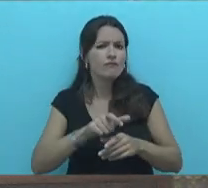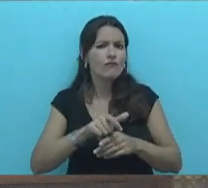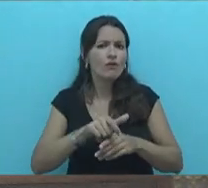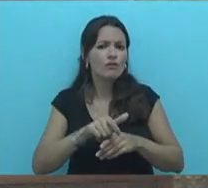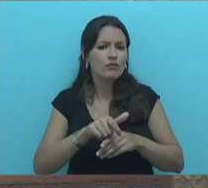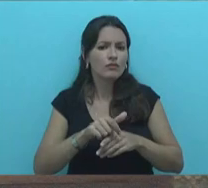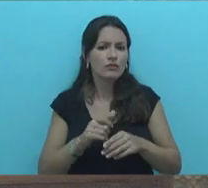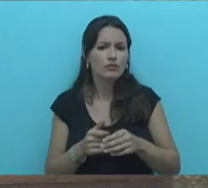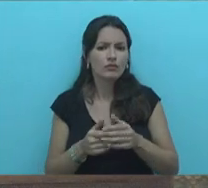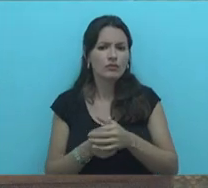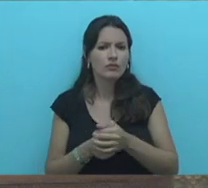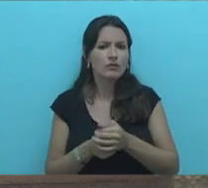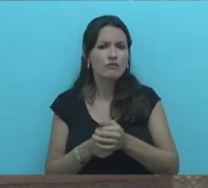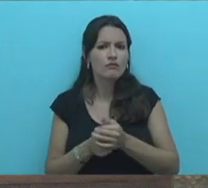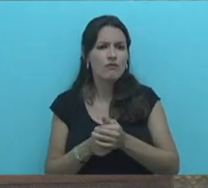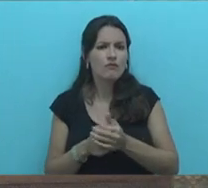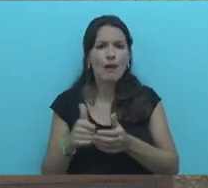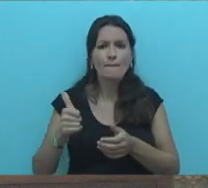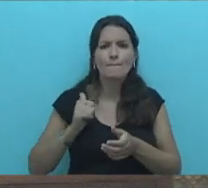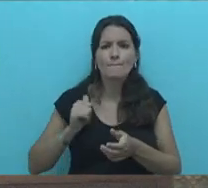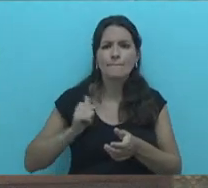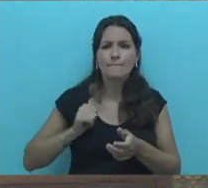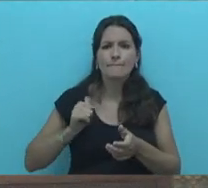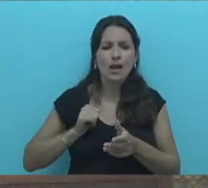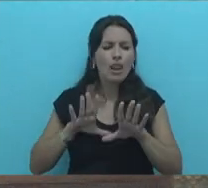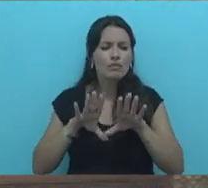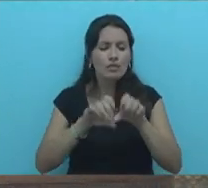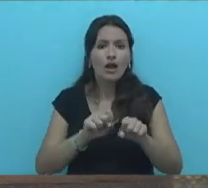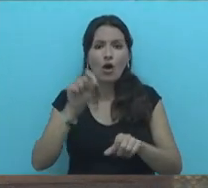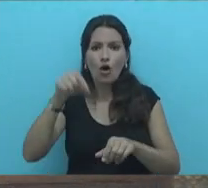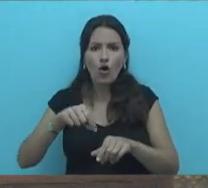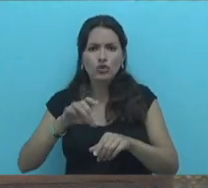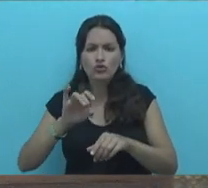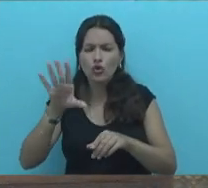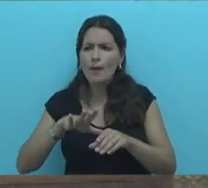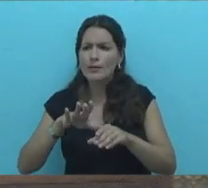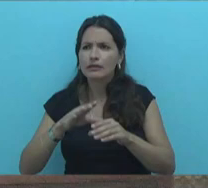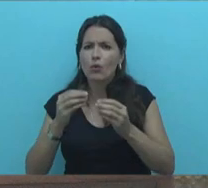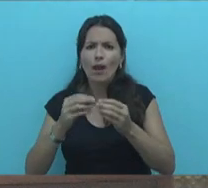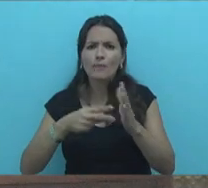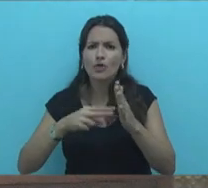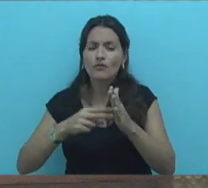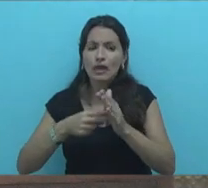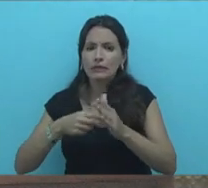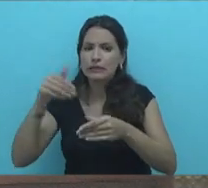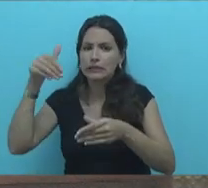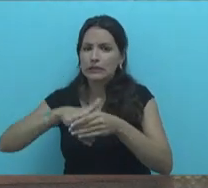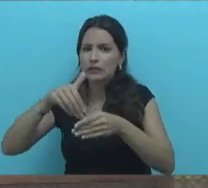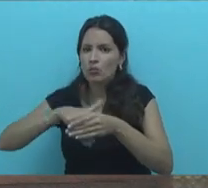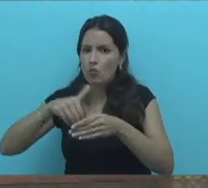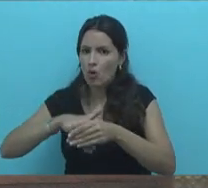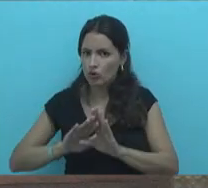ahora son votos. El problema es serio, es complejo. 44 años